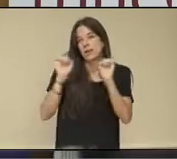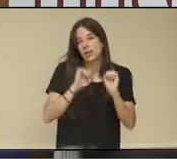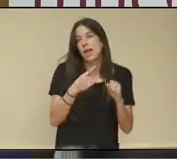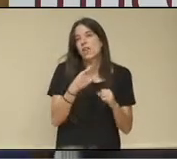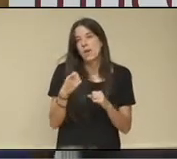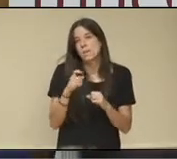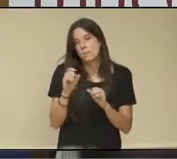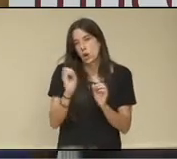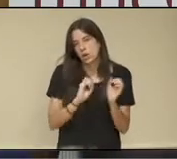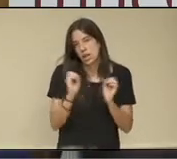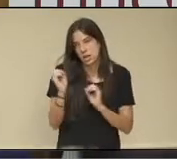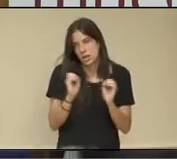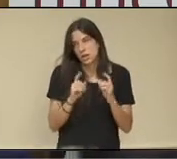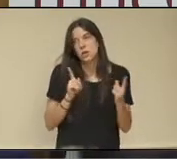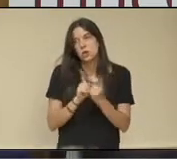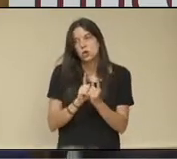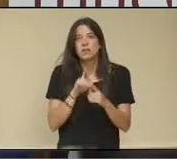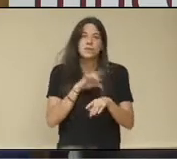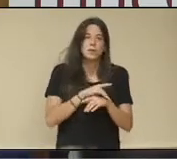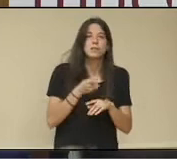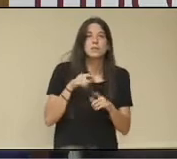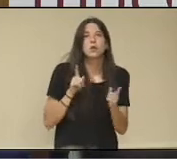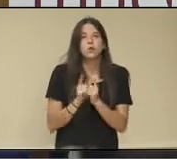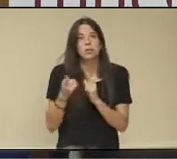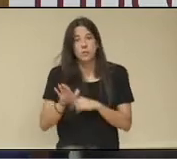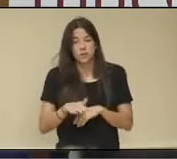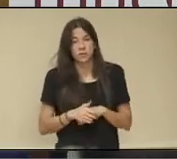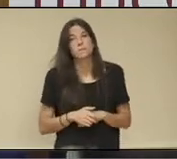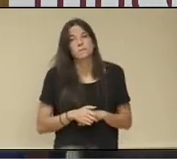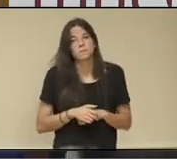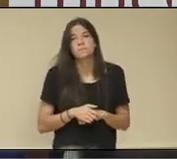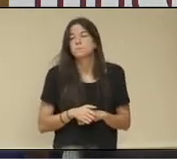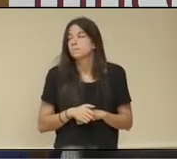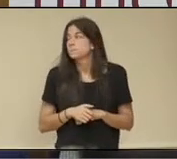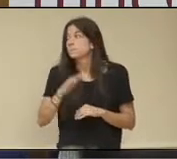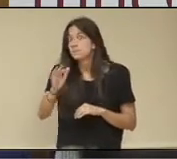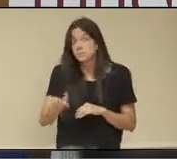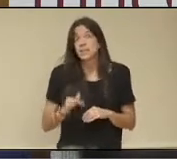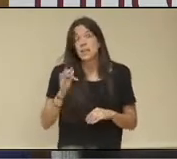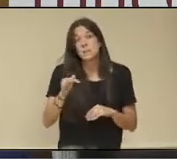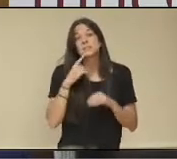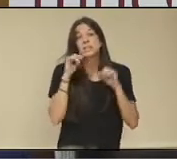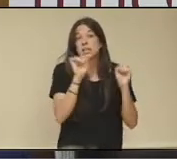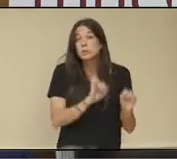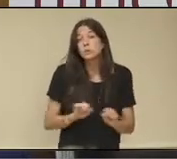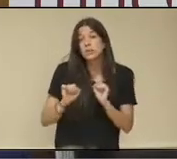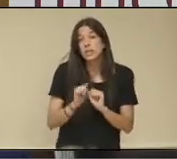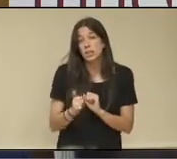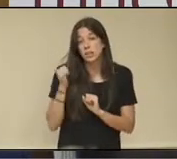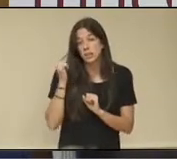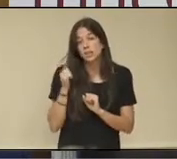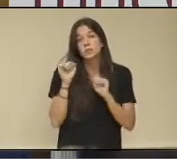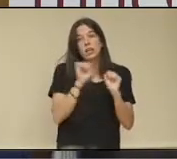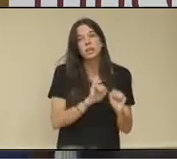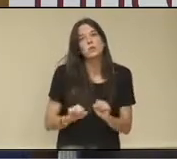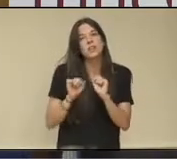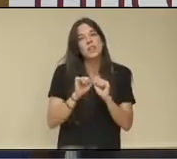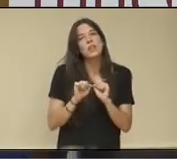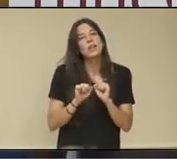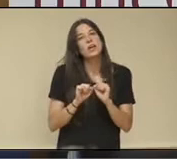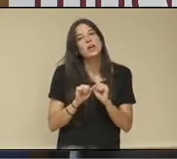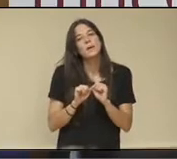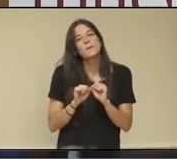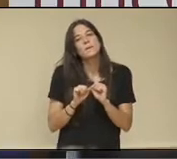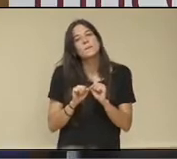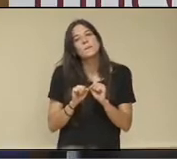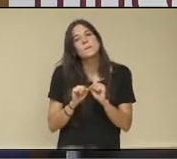100% frente a la enfermedad y la muerte. Y además, esta inmunidad es una inmunidad esterilizante, en